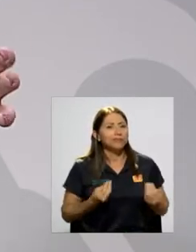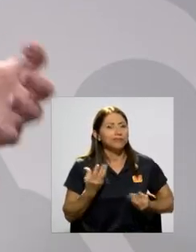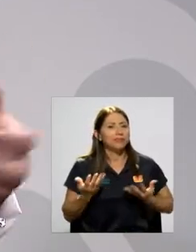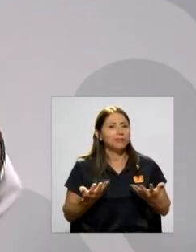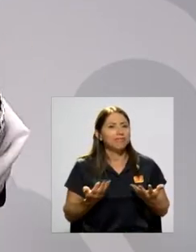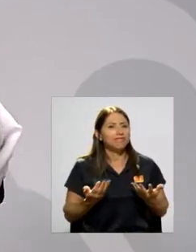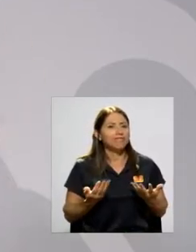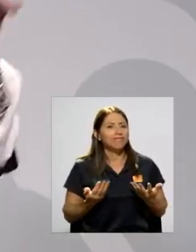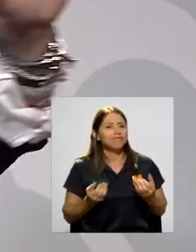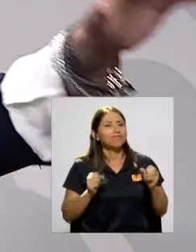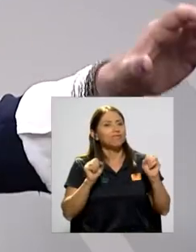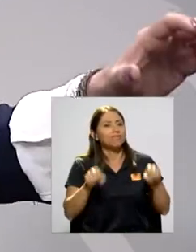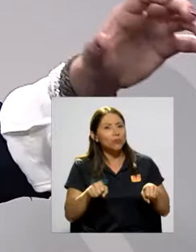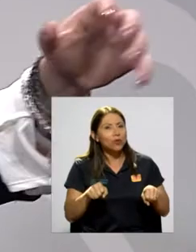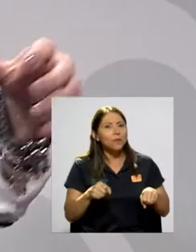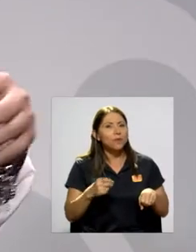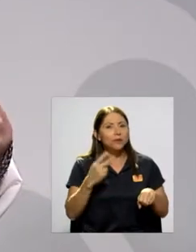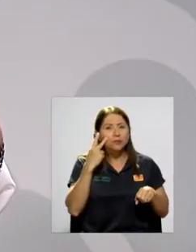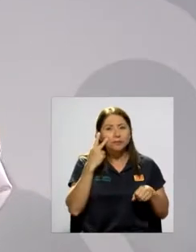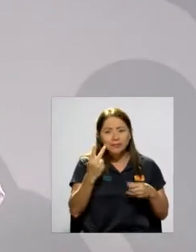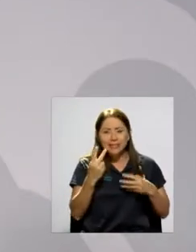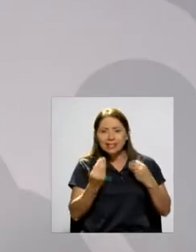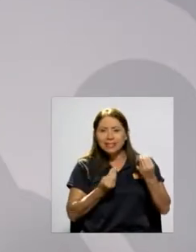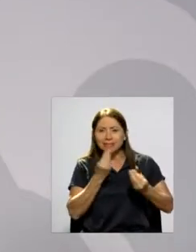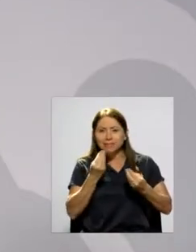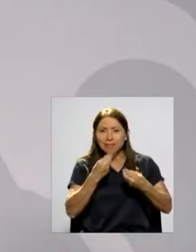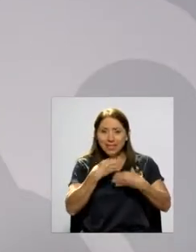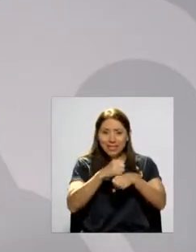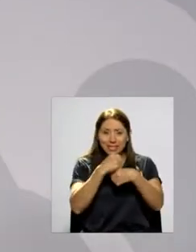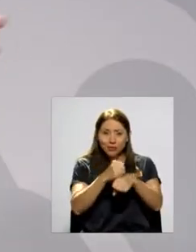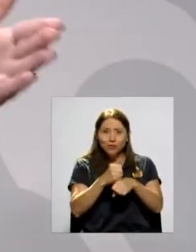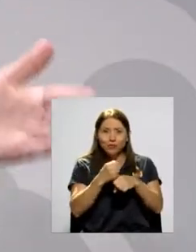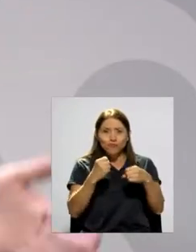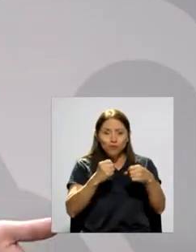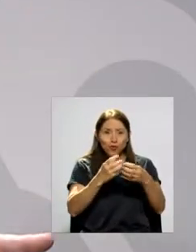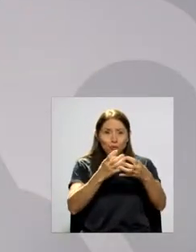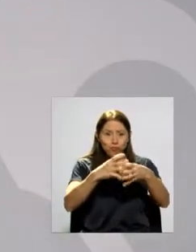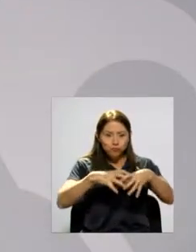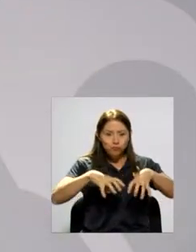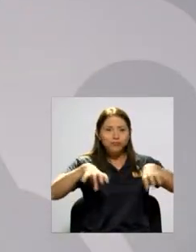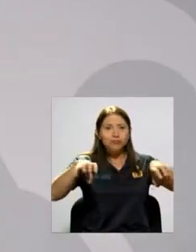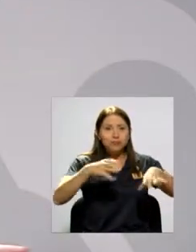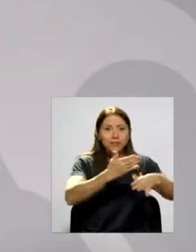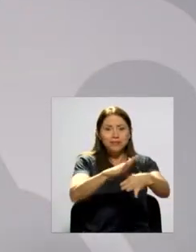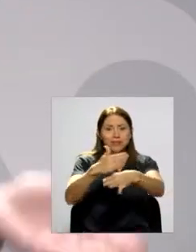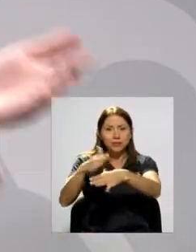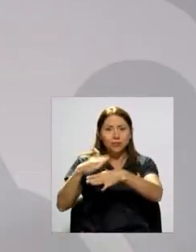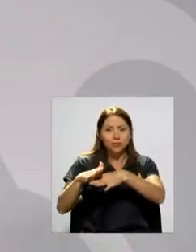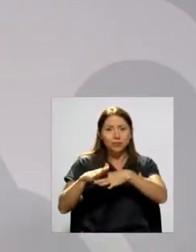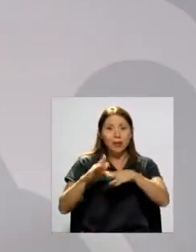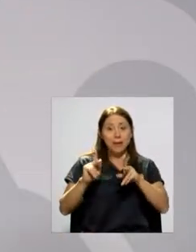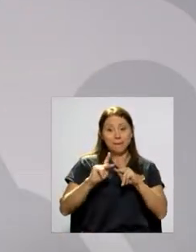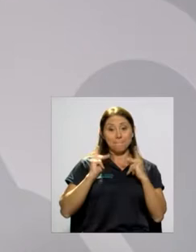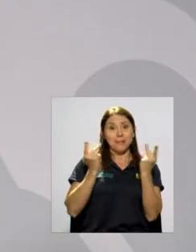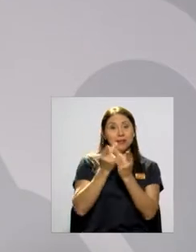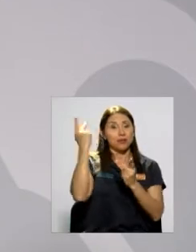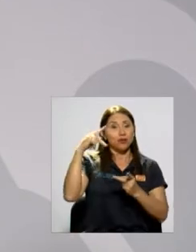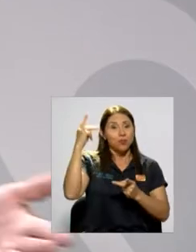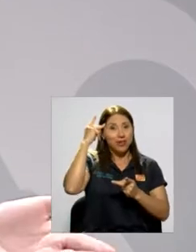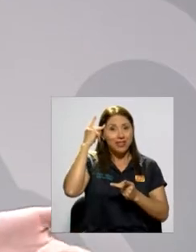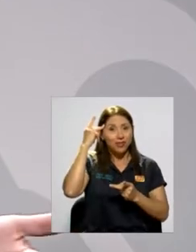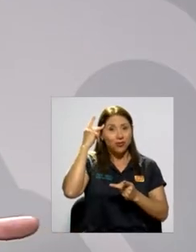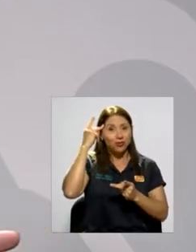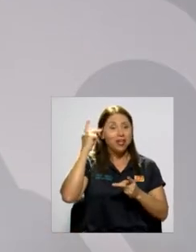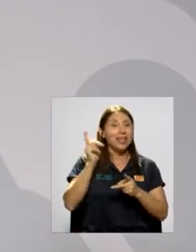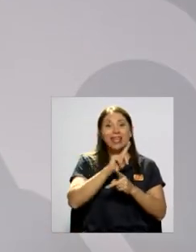esa división de los votantes, ¿verdad? Ya los seguidores de partidos que quedaron fuera de la segunda ronda, unirse a